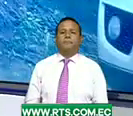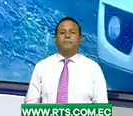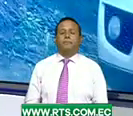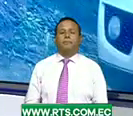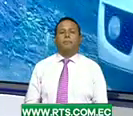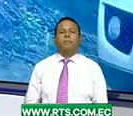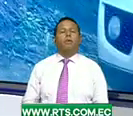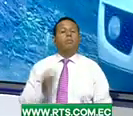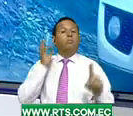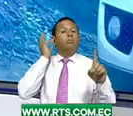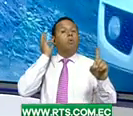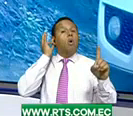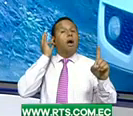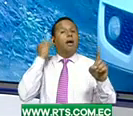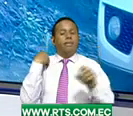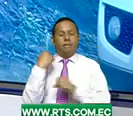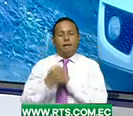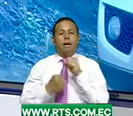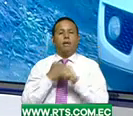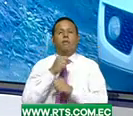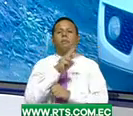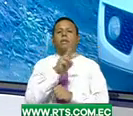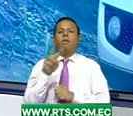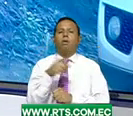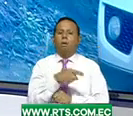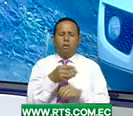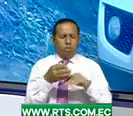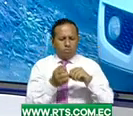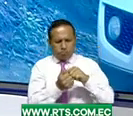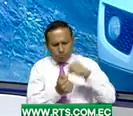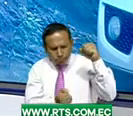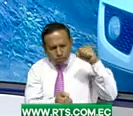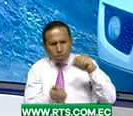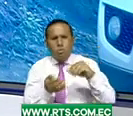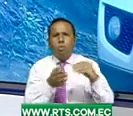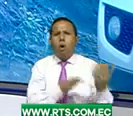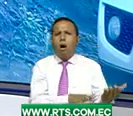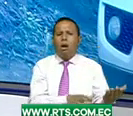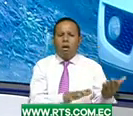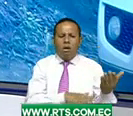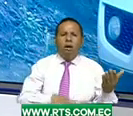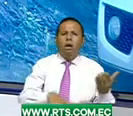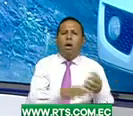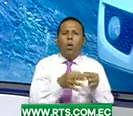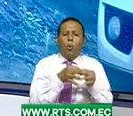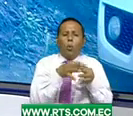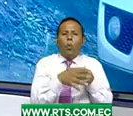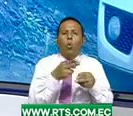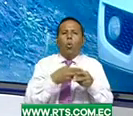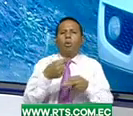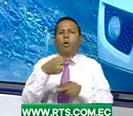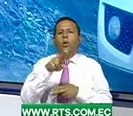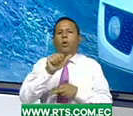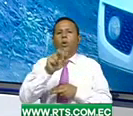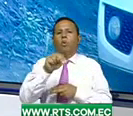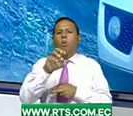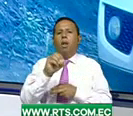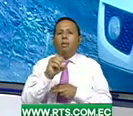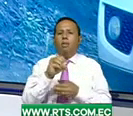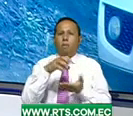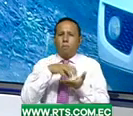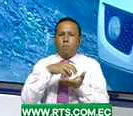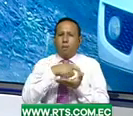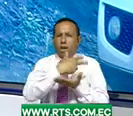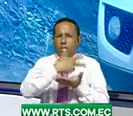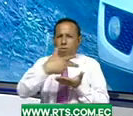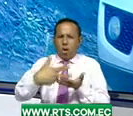Una mujer de 22 años fue hallada muerta en Guano, provincia de Chimborazo. Al parecer, se habría quitado la vida tras discutir